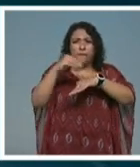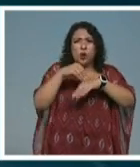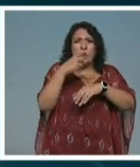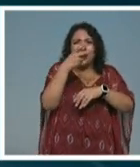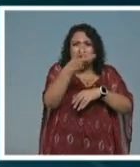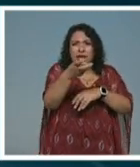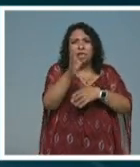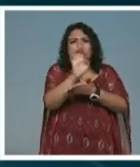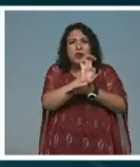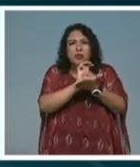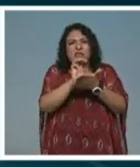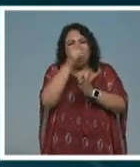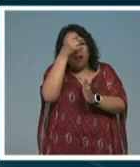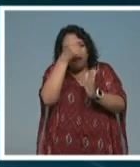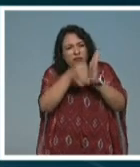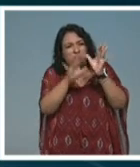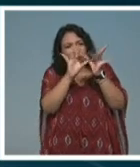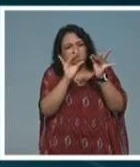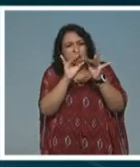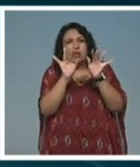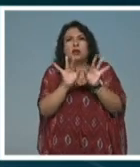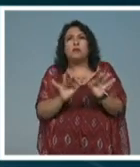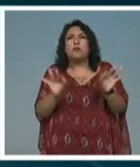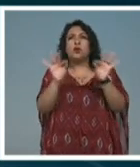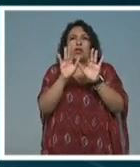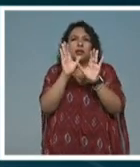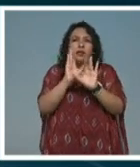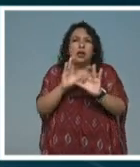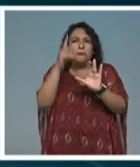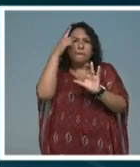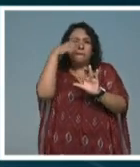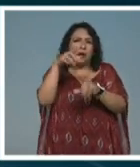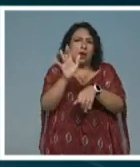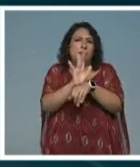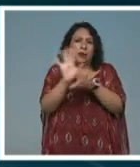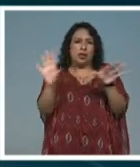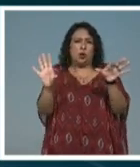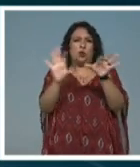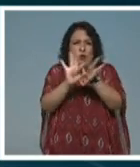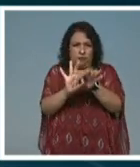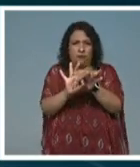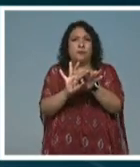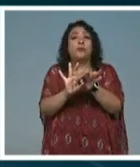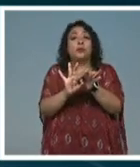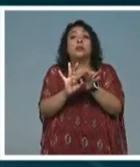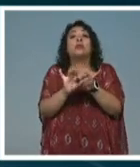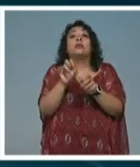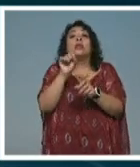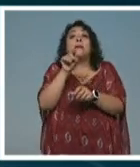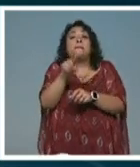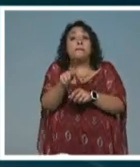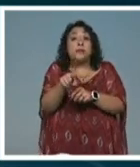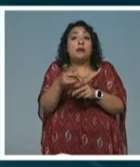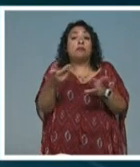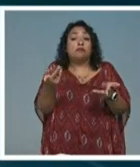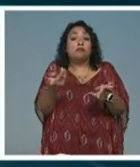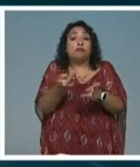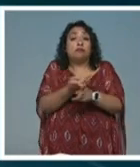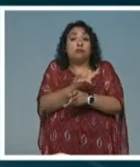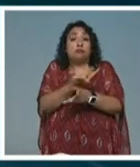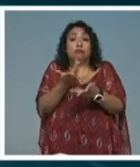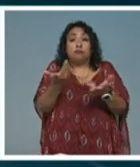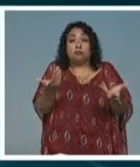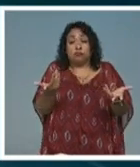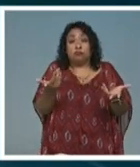momento, en esa escena, la importancia que tiene el soundtrack para una película y el efecto